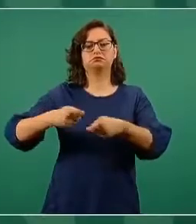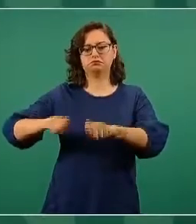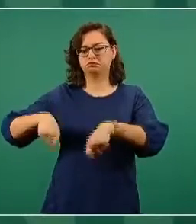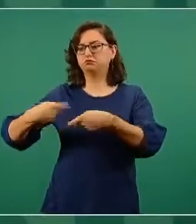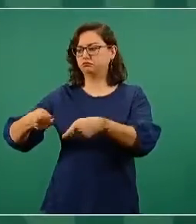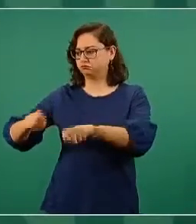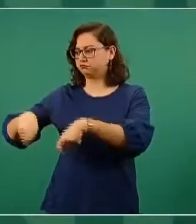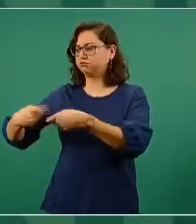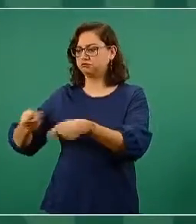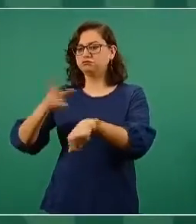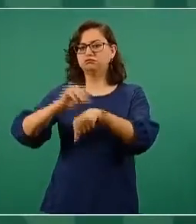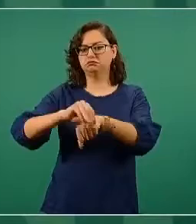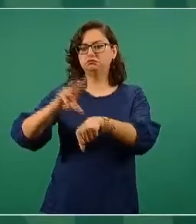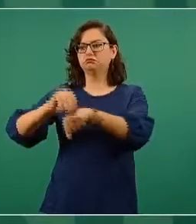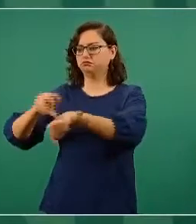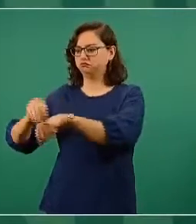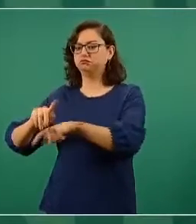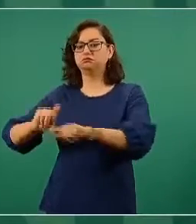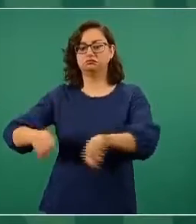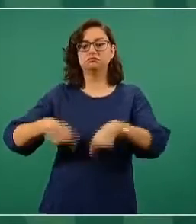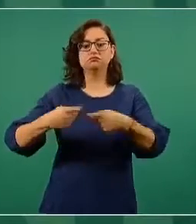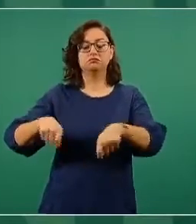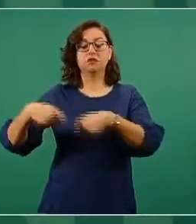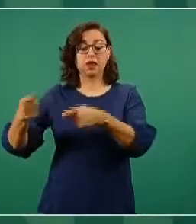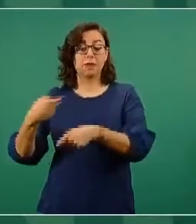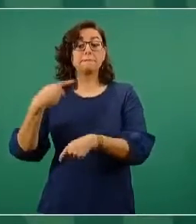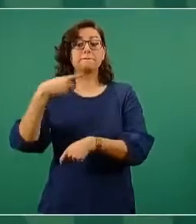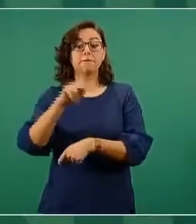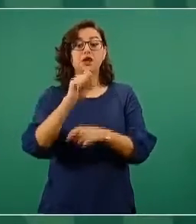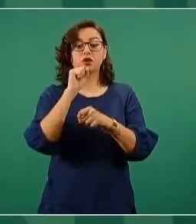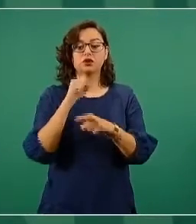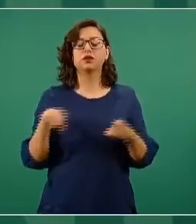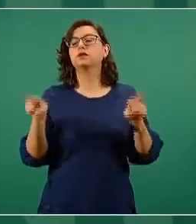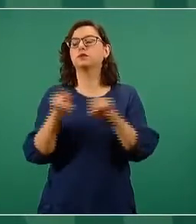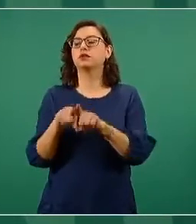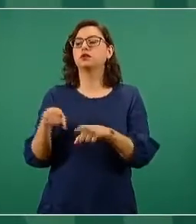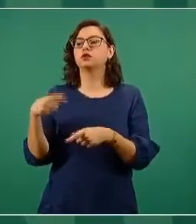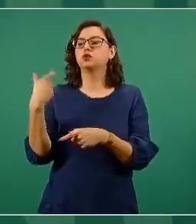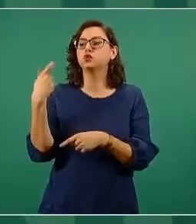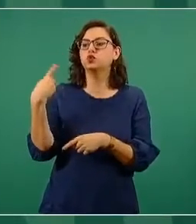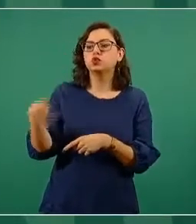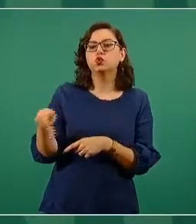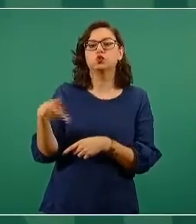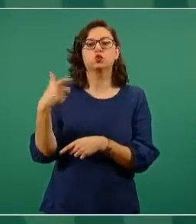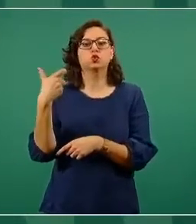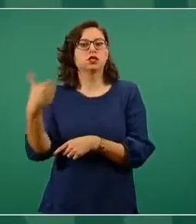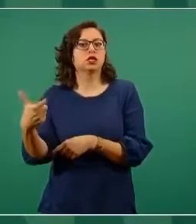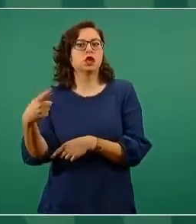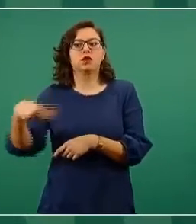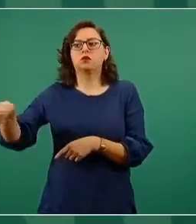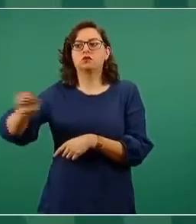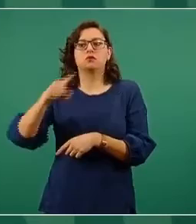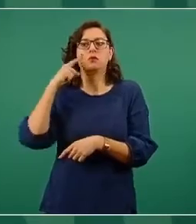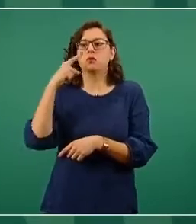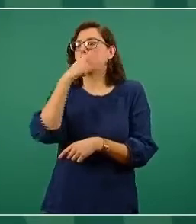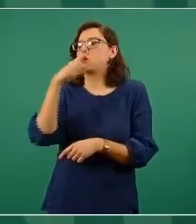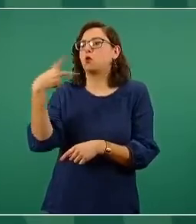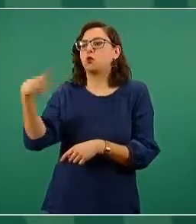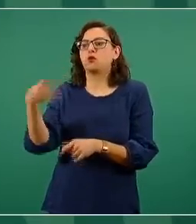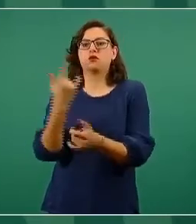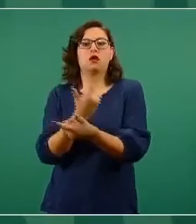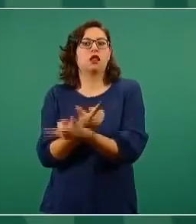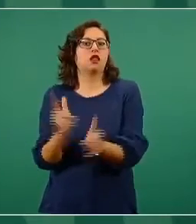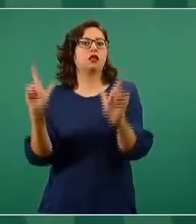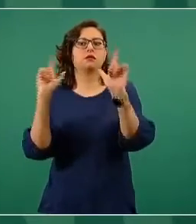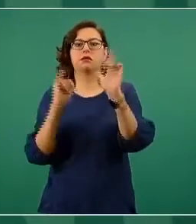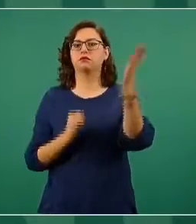vivienda, sino tengan también más libertad para decidir qué hacer con esos